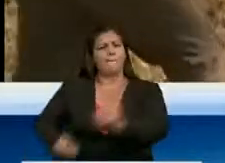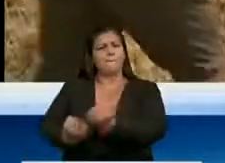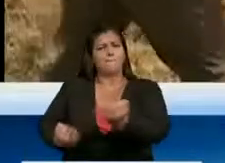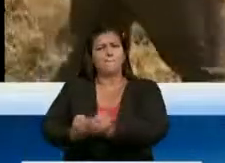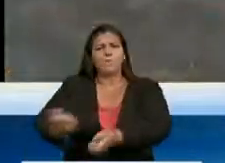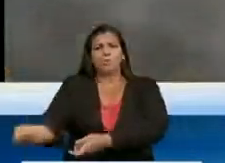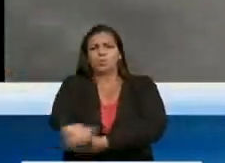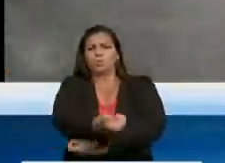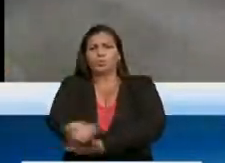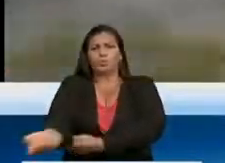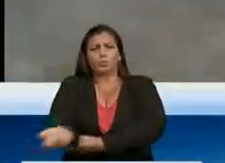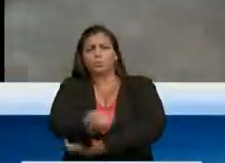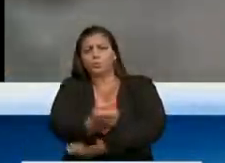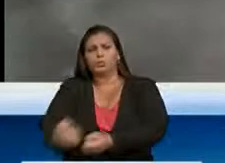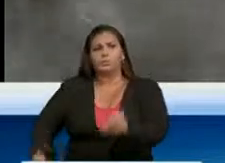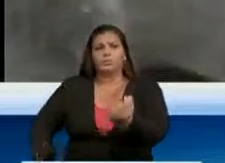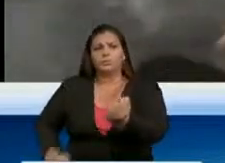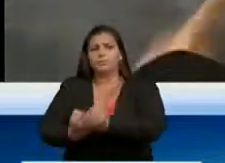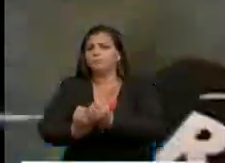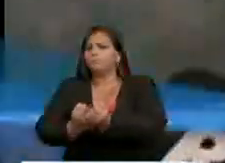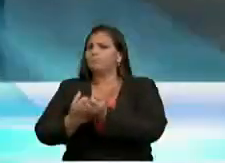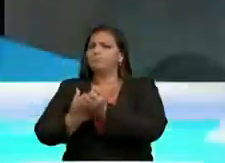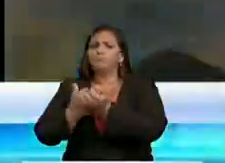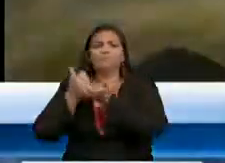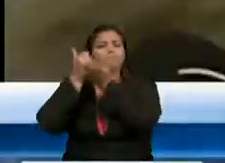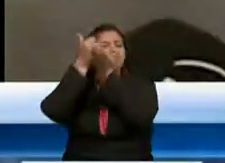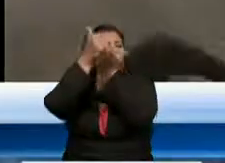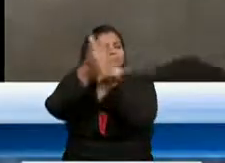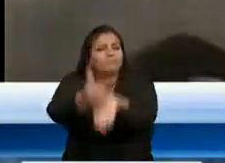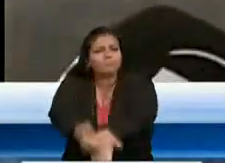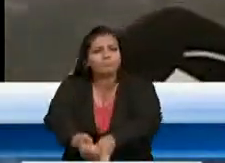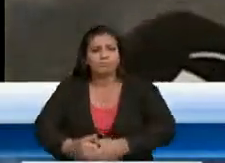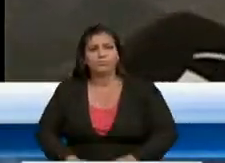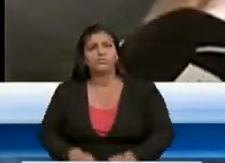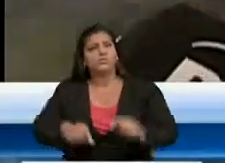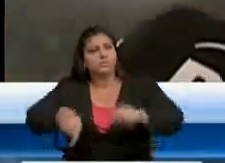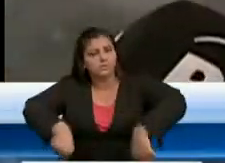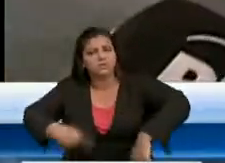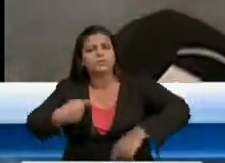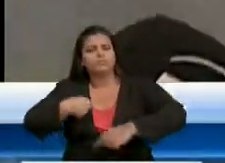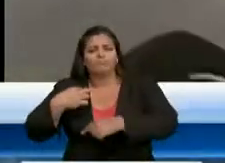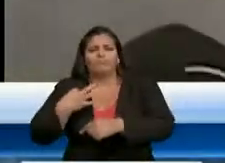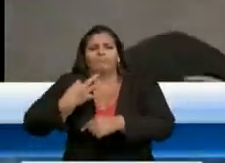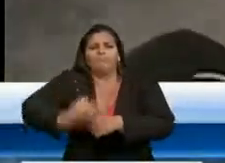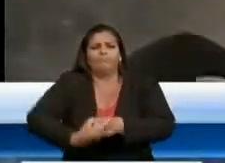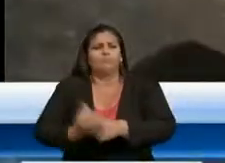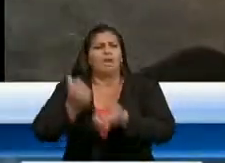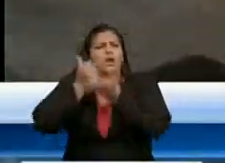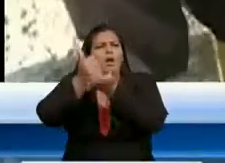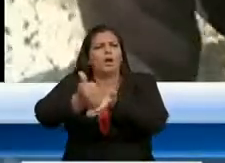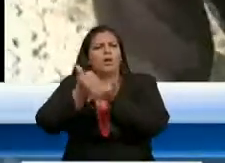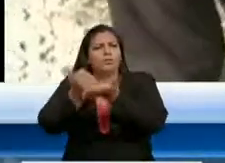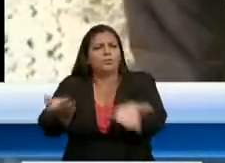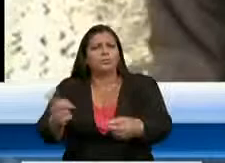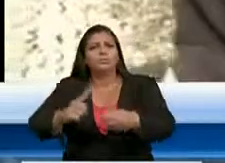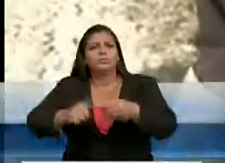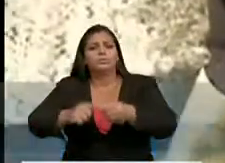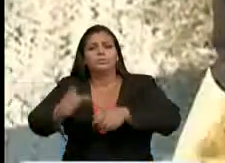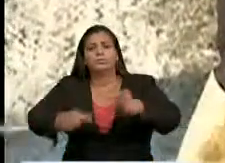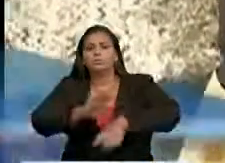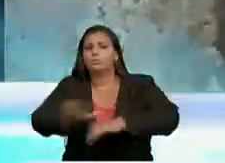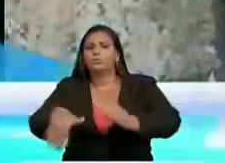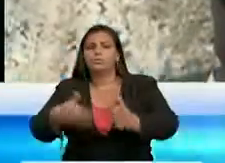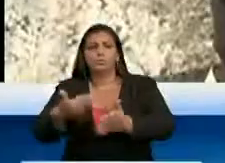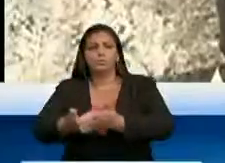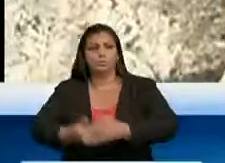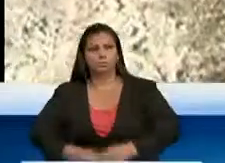el incendio. Sí, ayudando a la ciudadanía, a los quiteños, a apagar el incendio por el descuido de la gente. Los animales